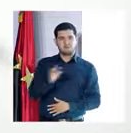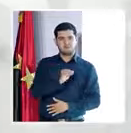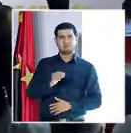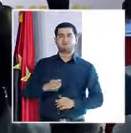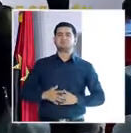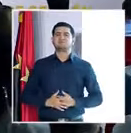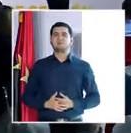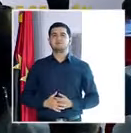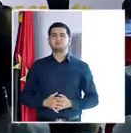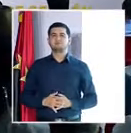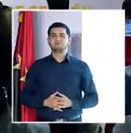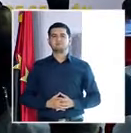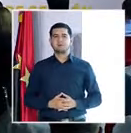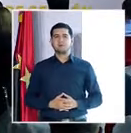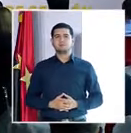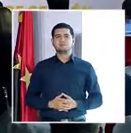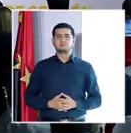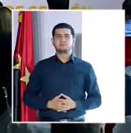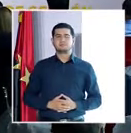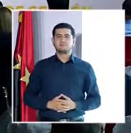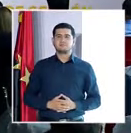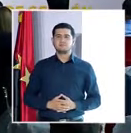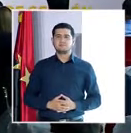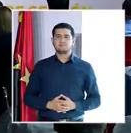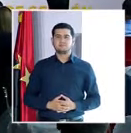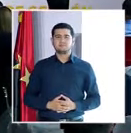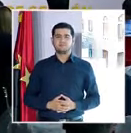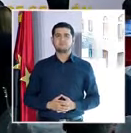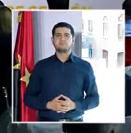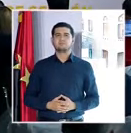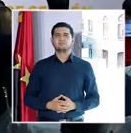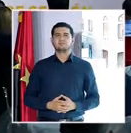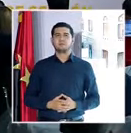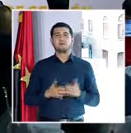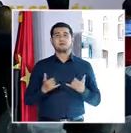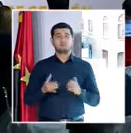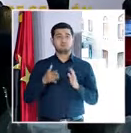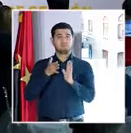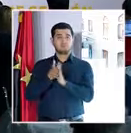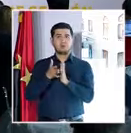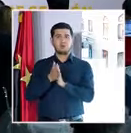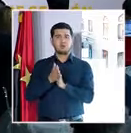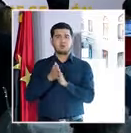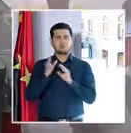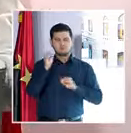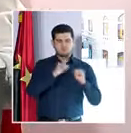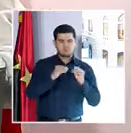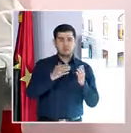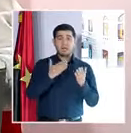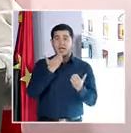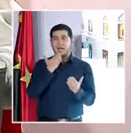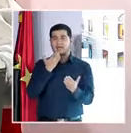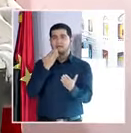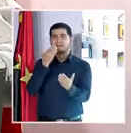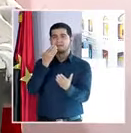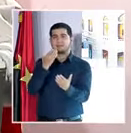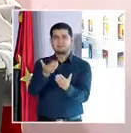para finalizar en este componente de productividad, agradecer de manera